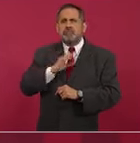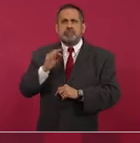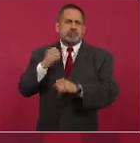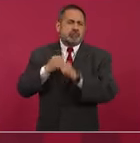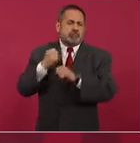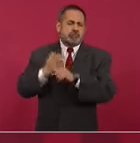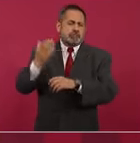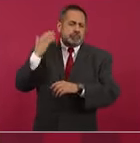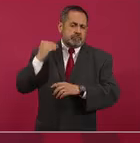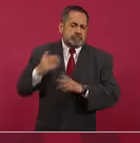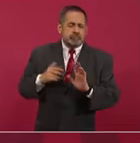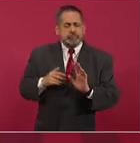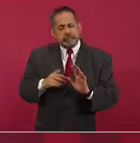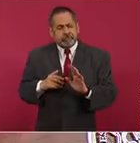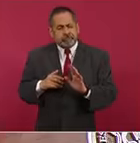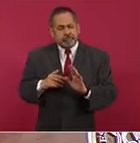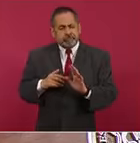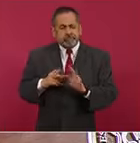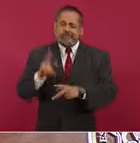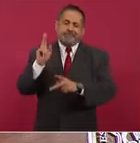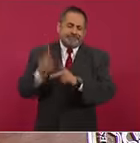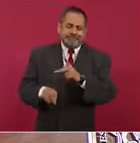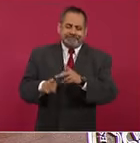años y se canceló